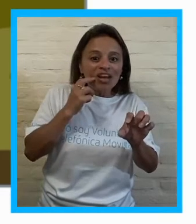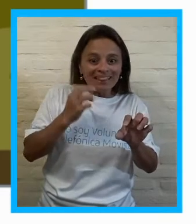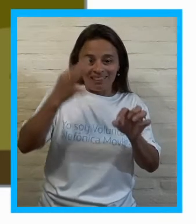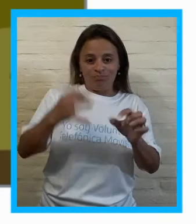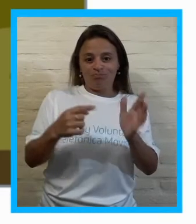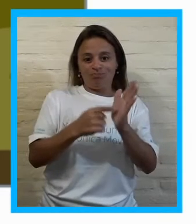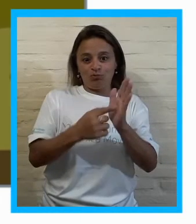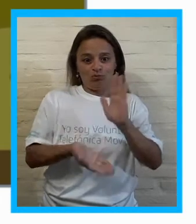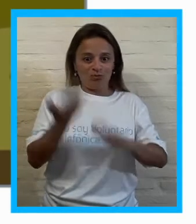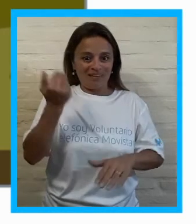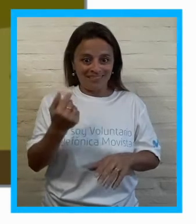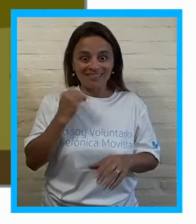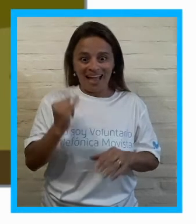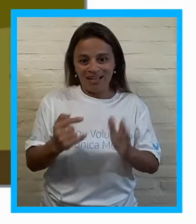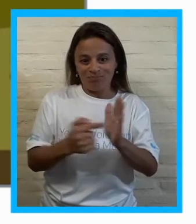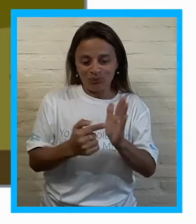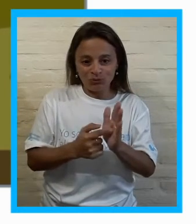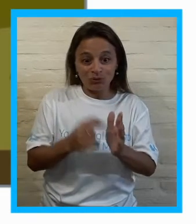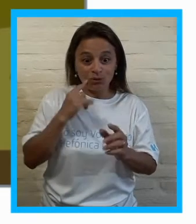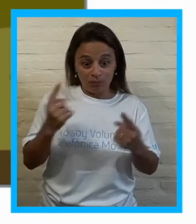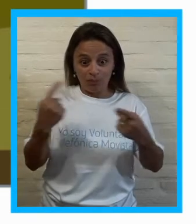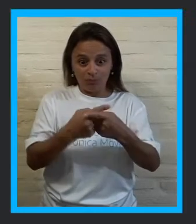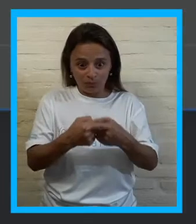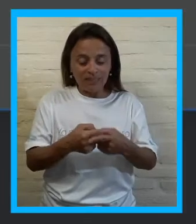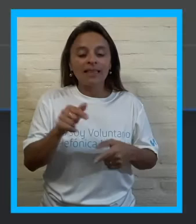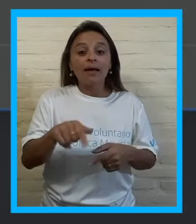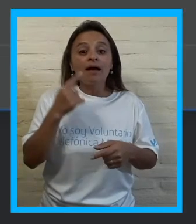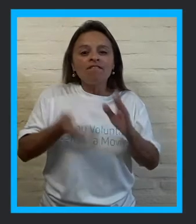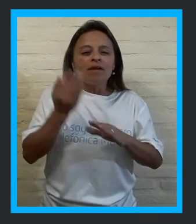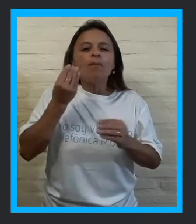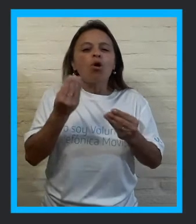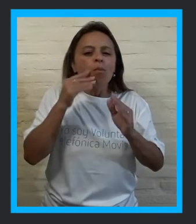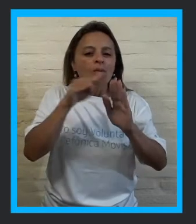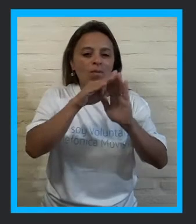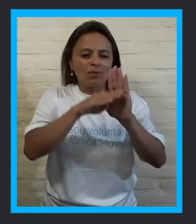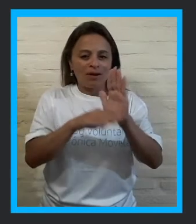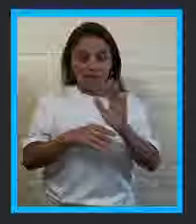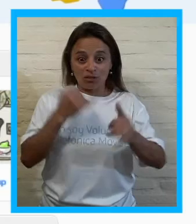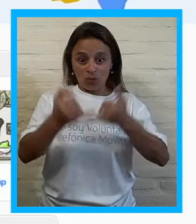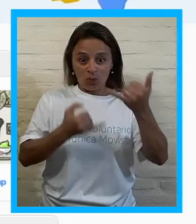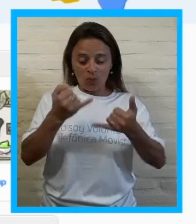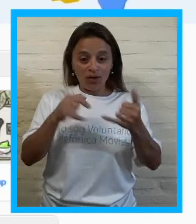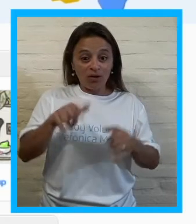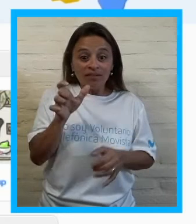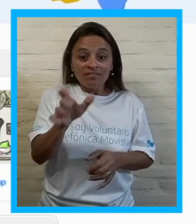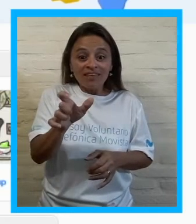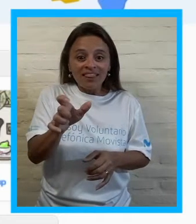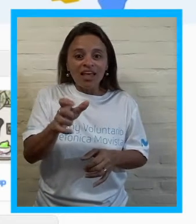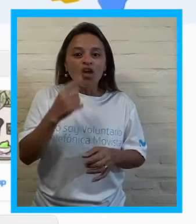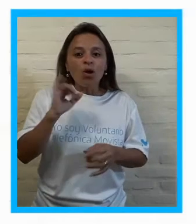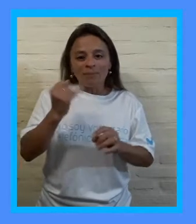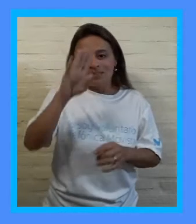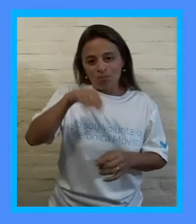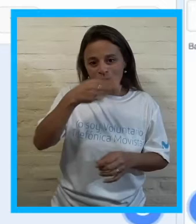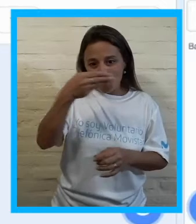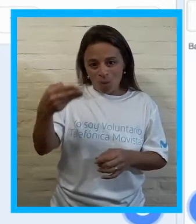vidas, termina el juego y podemos ver cuántos puntos hicimos en esa partida. Vayamos a la programación del juego desde cero. Para este video voy a usar la versión